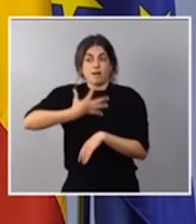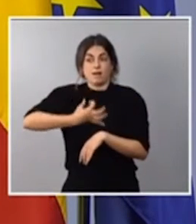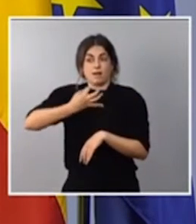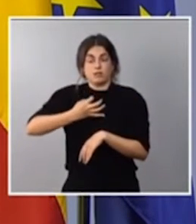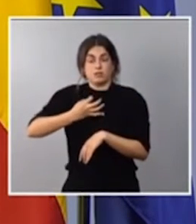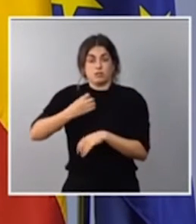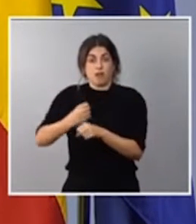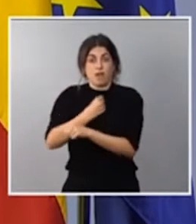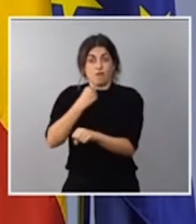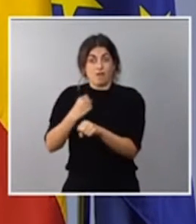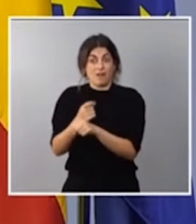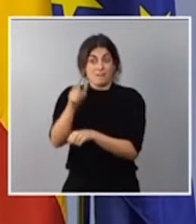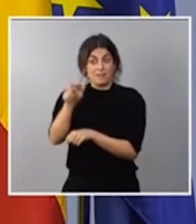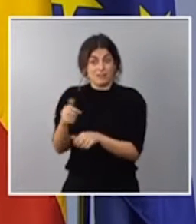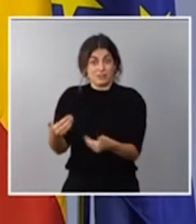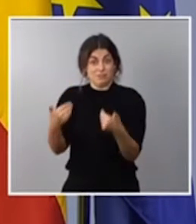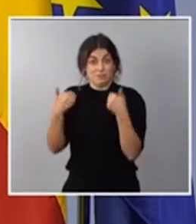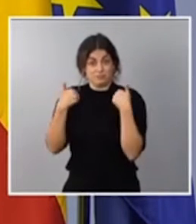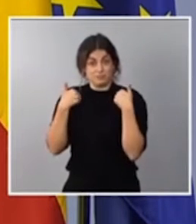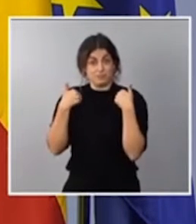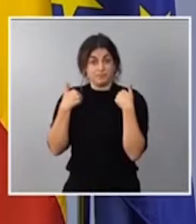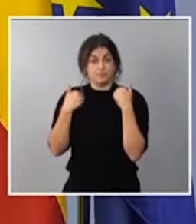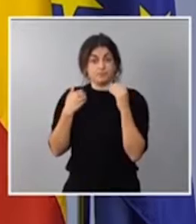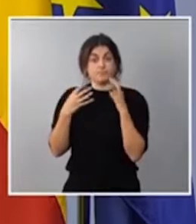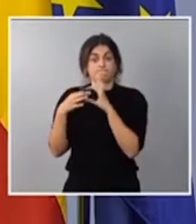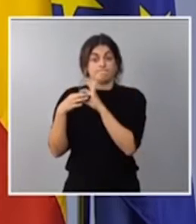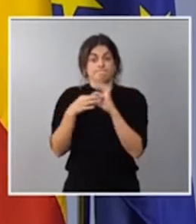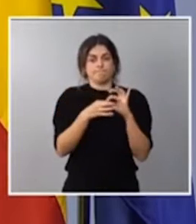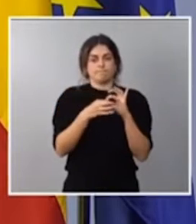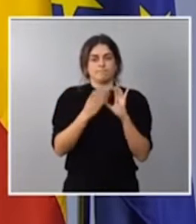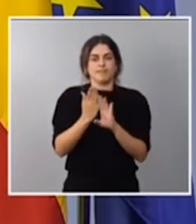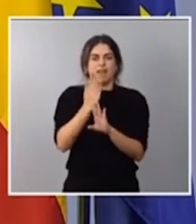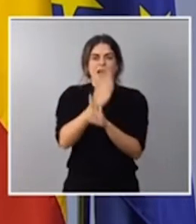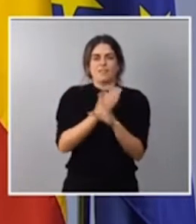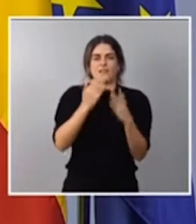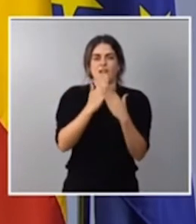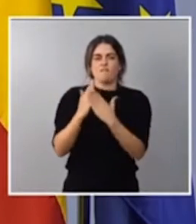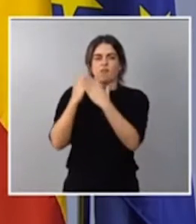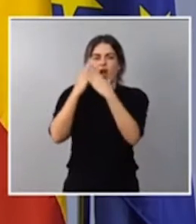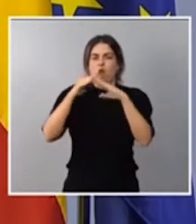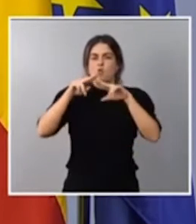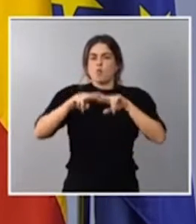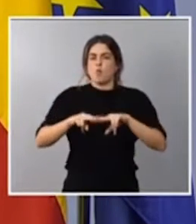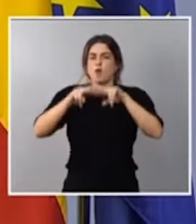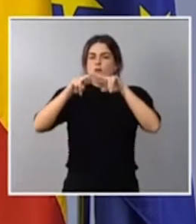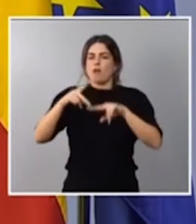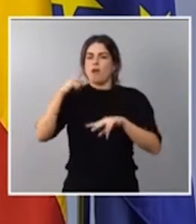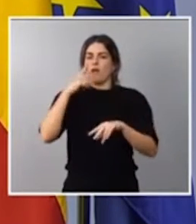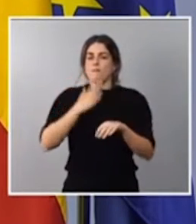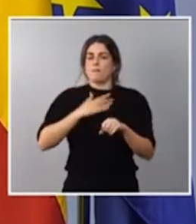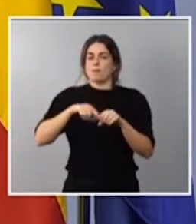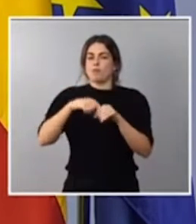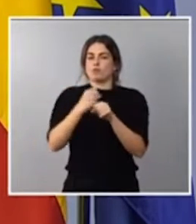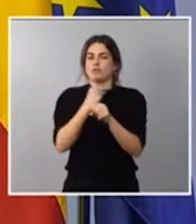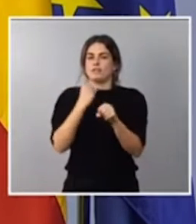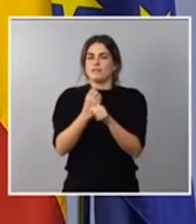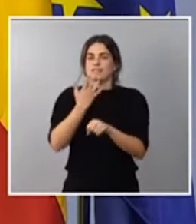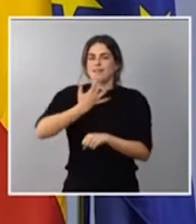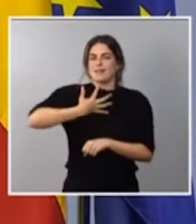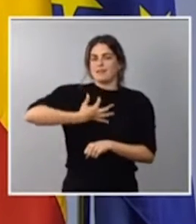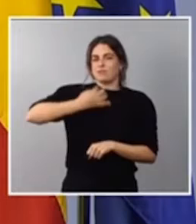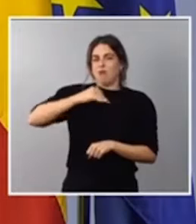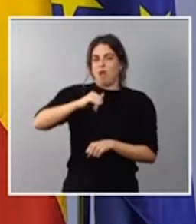con la correspondiente evaluación del riesgo del puesto de trabajo, podrán establecer las medidas preventivas